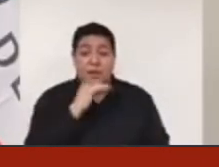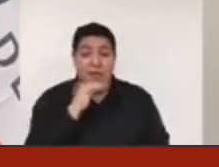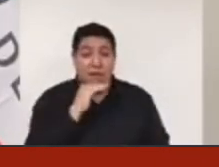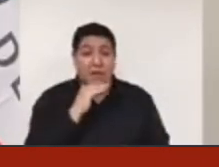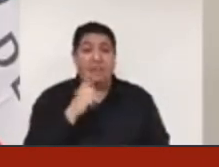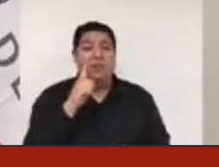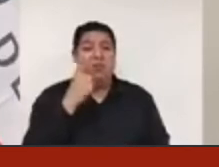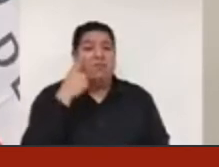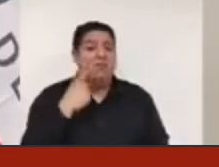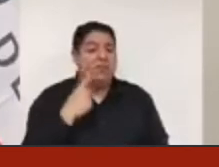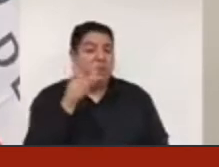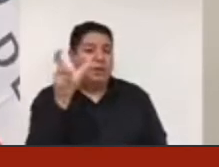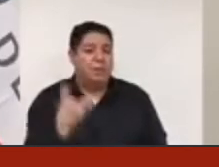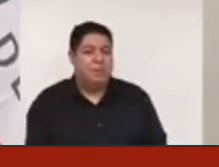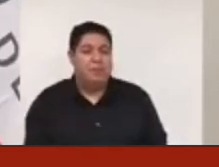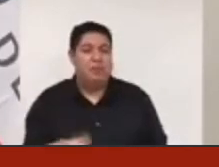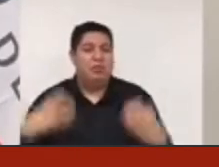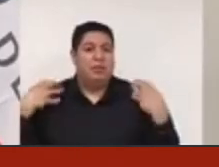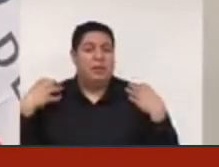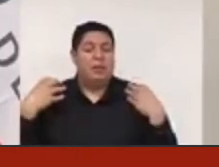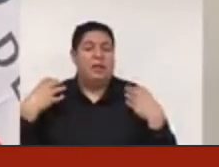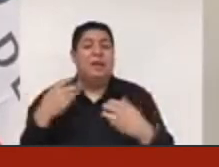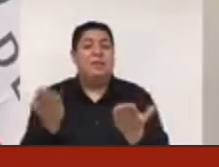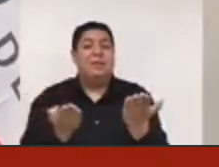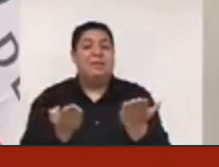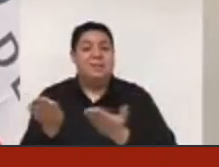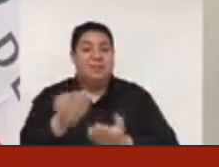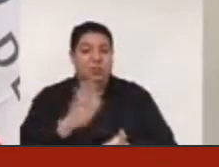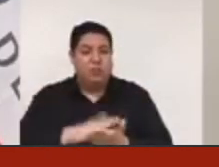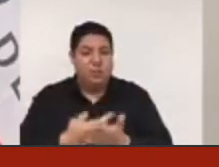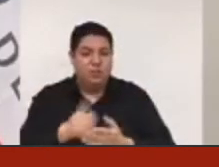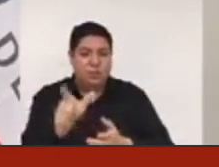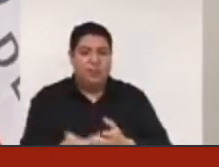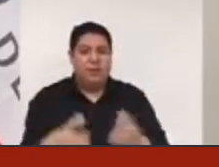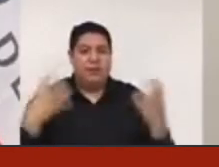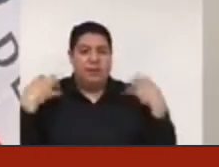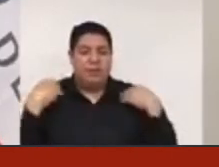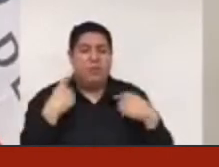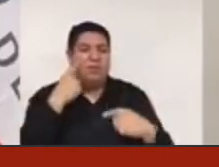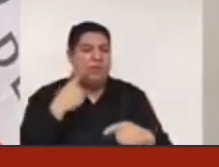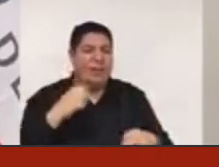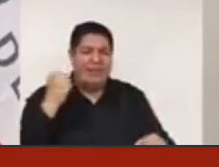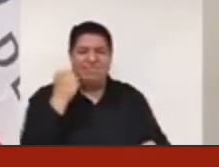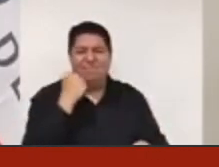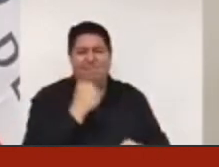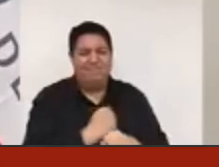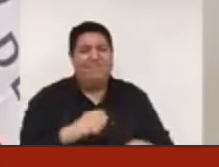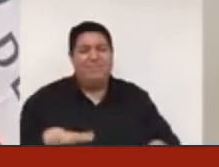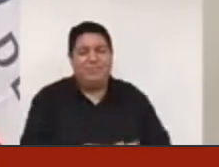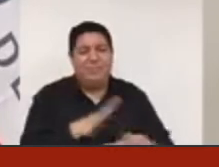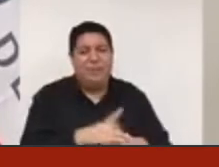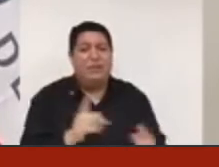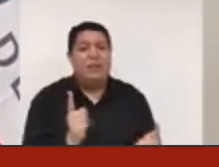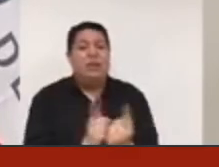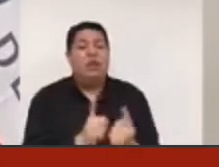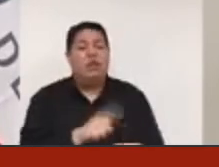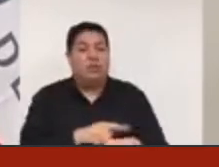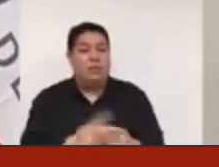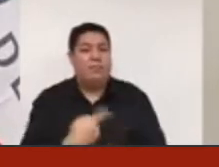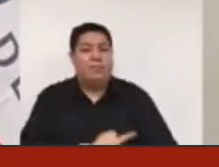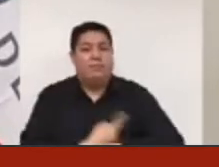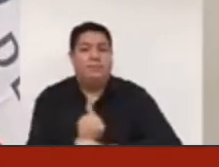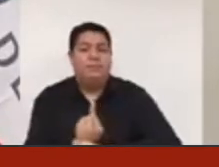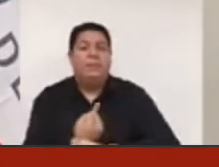un tema que está viendo el servicio de salud que me imagino que están tratando de hacerlo dentro de los mínimos plazos posibles